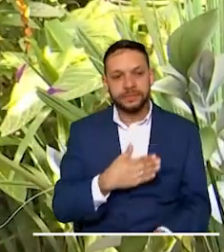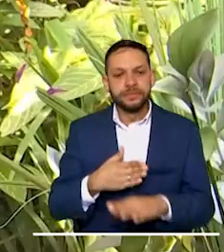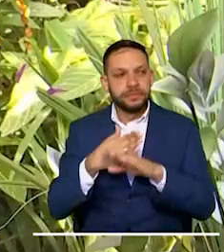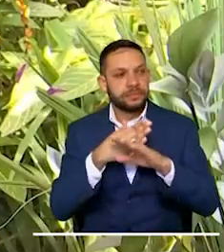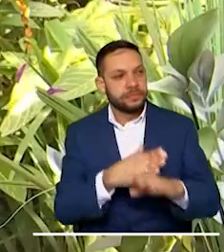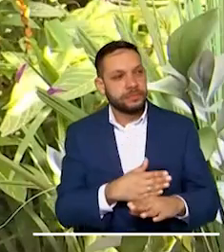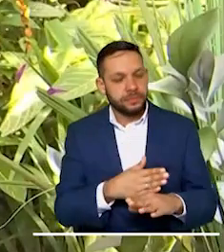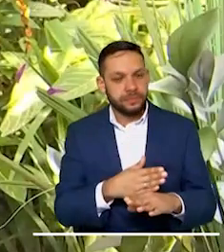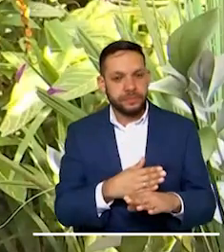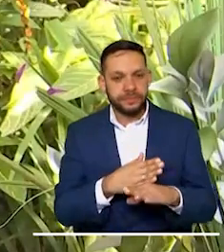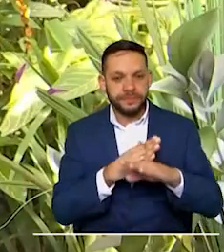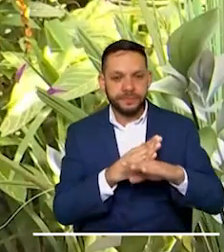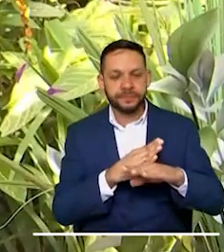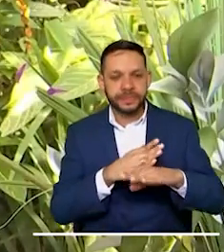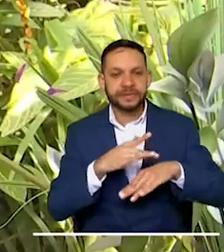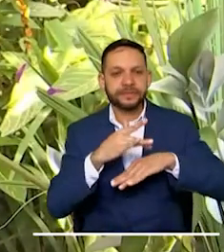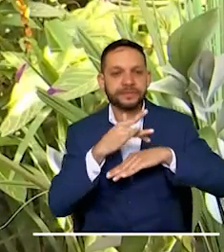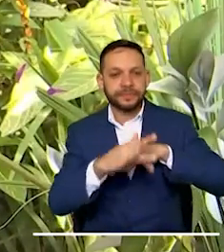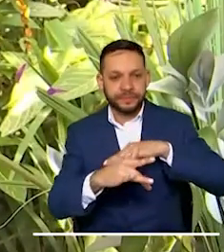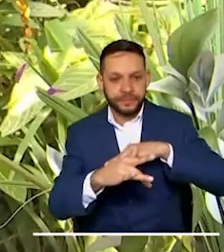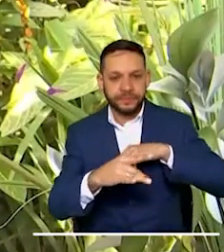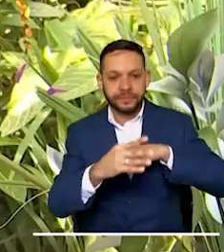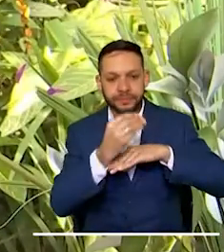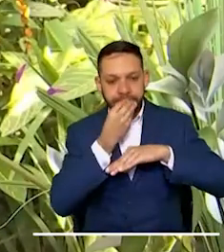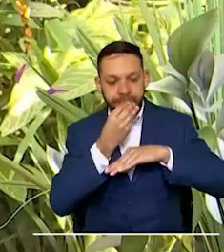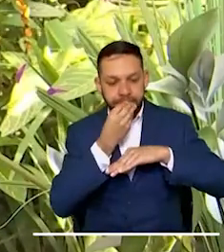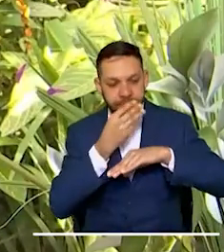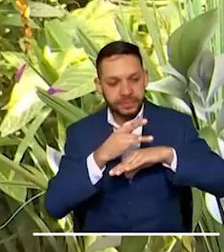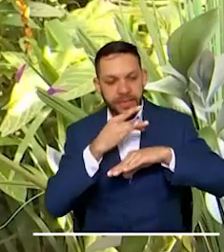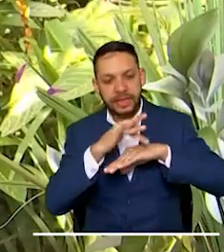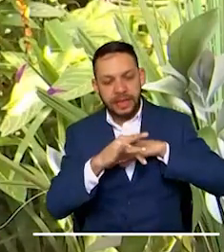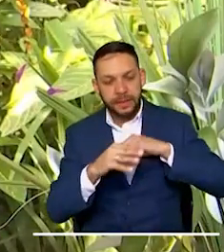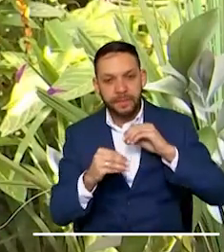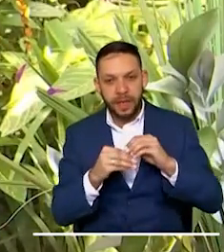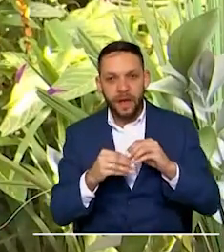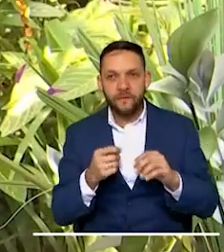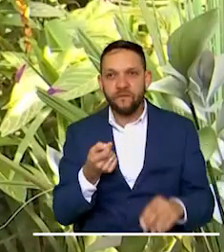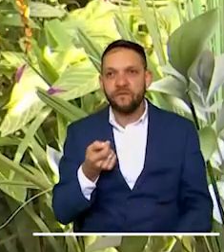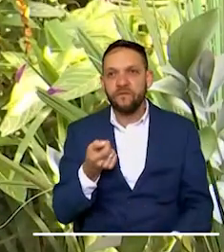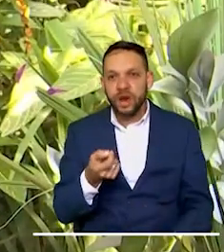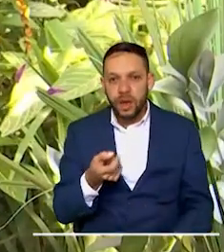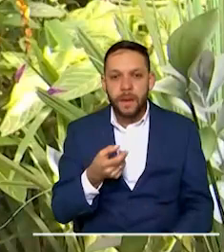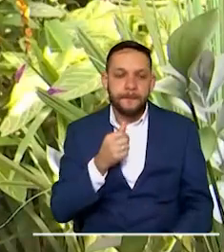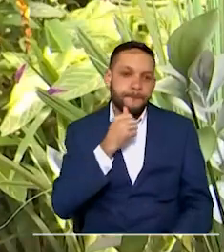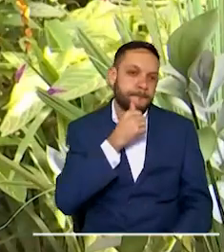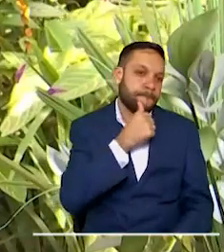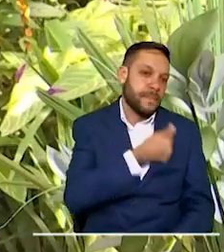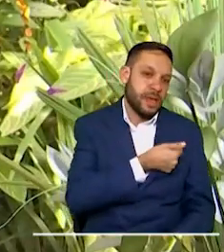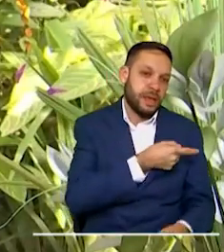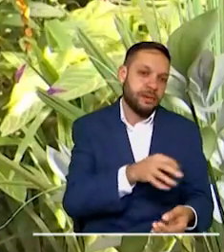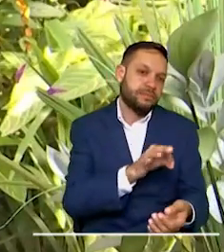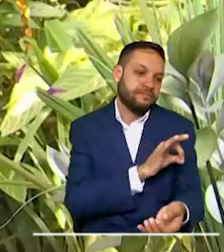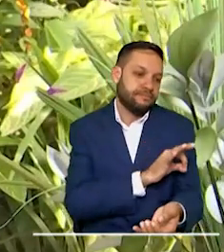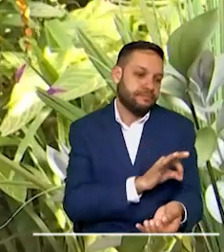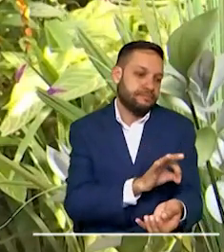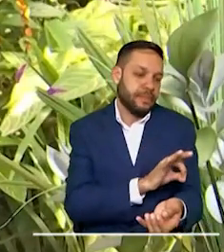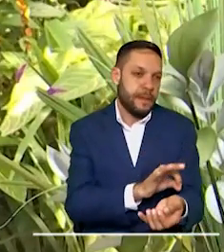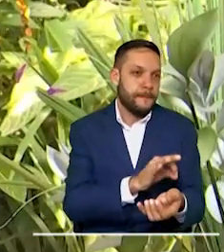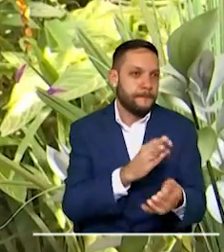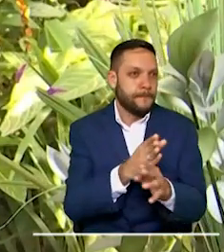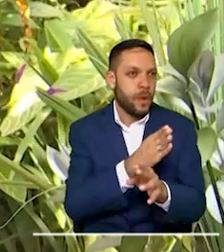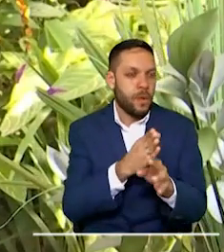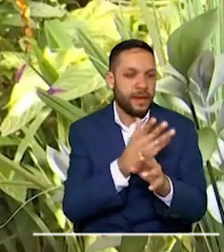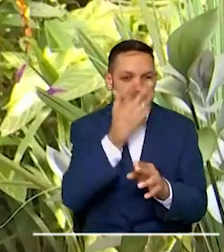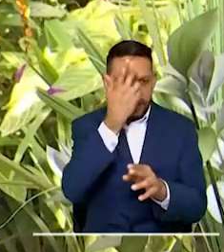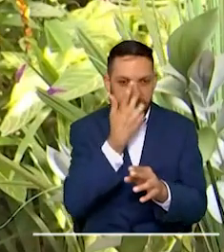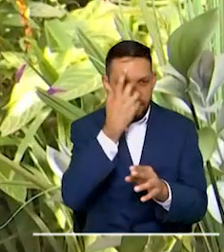doc, coma tarde. A las 10, 11 de la noche unos frijoles y al otro día los triglicéridos nos van a dar volados. Entonces vamos a dar